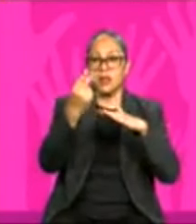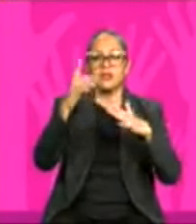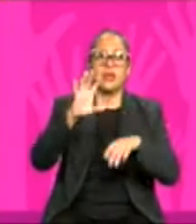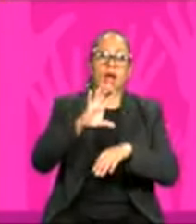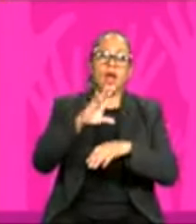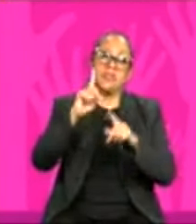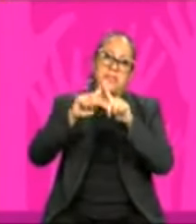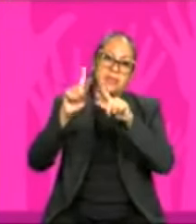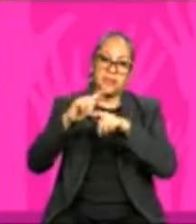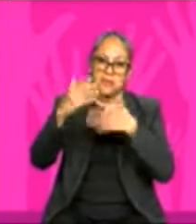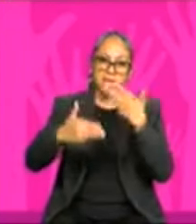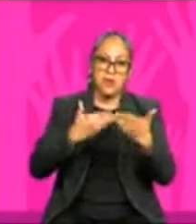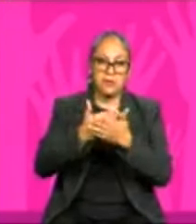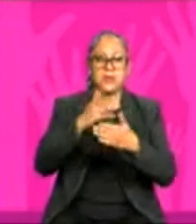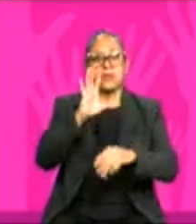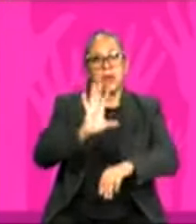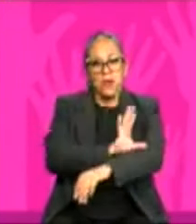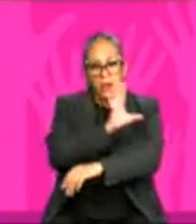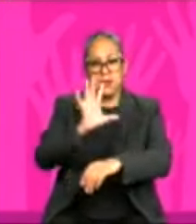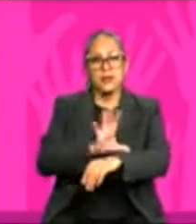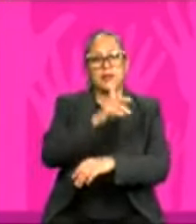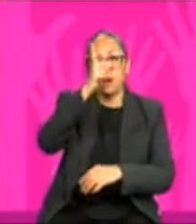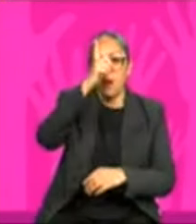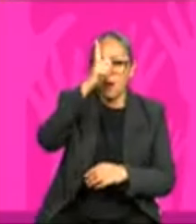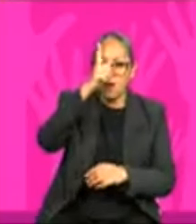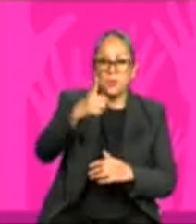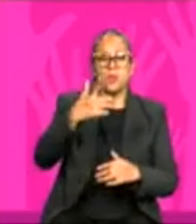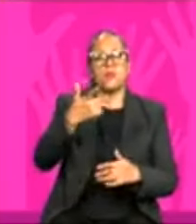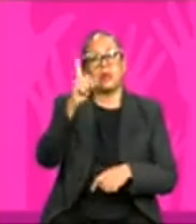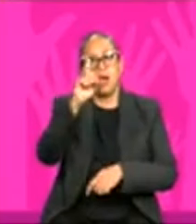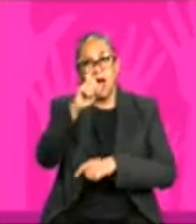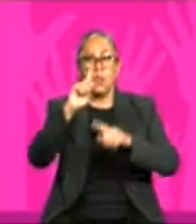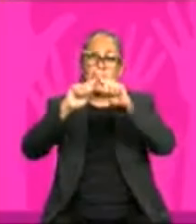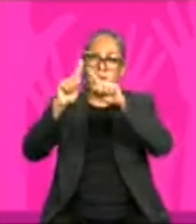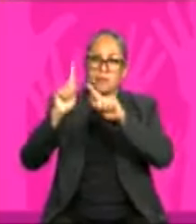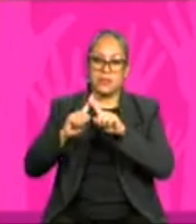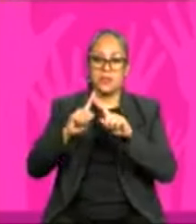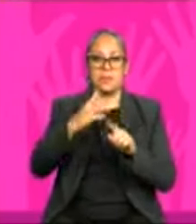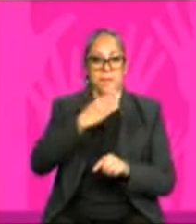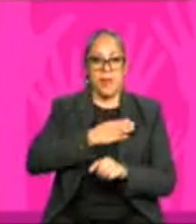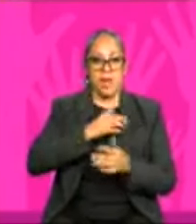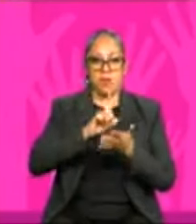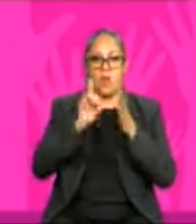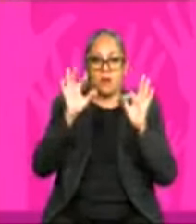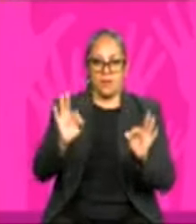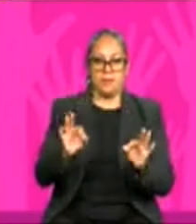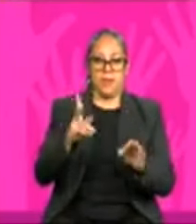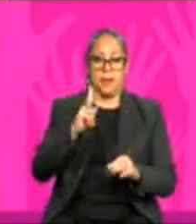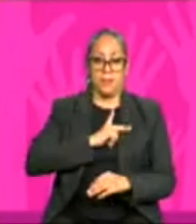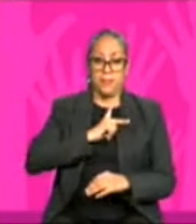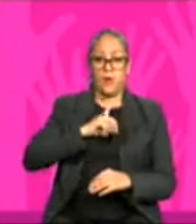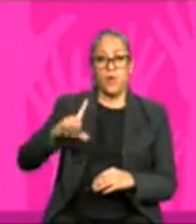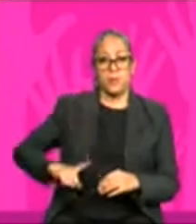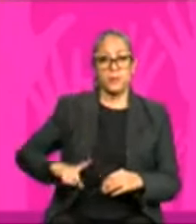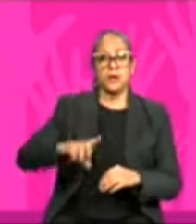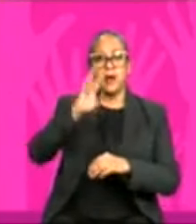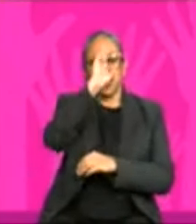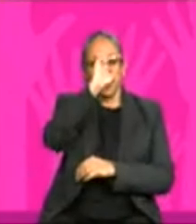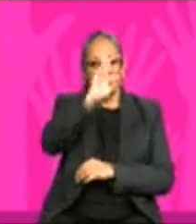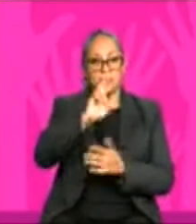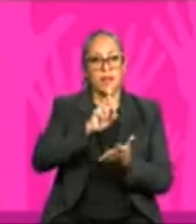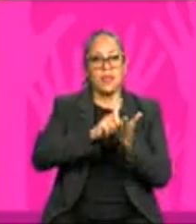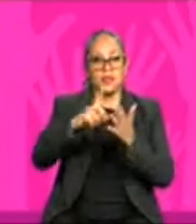energía eléctrica, agua potable, techumbres y baños dignos. Mi gobierno respetará en todo momento los